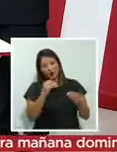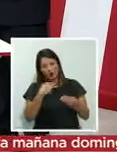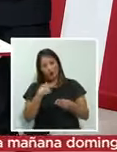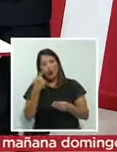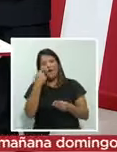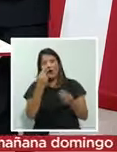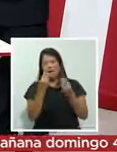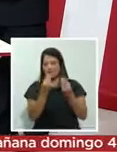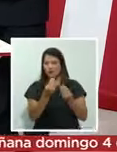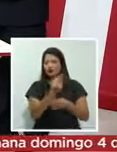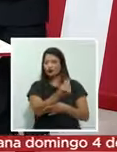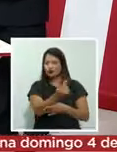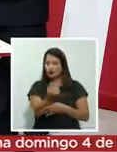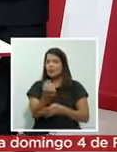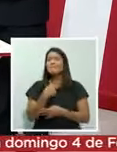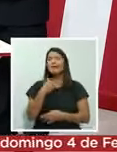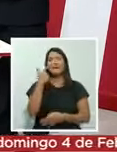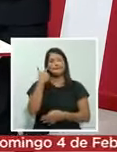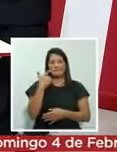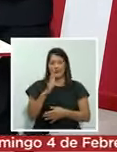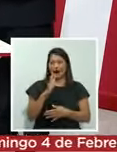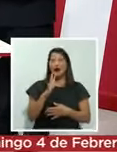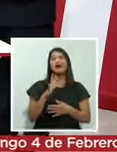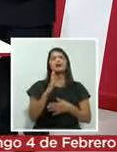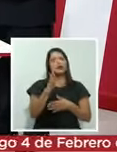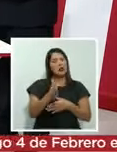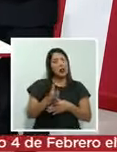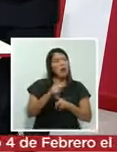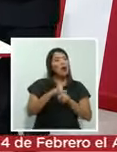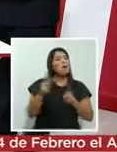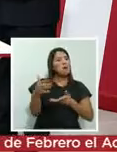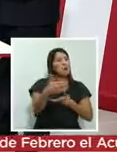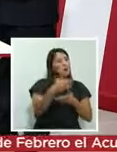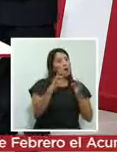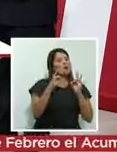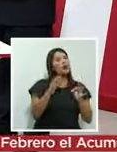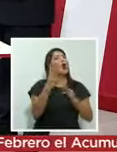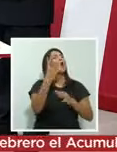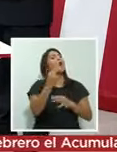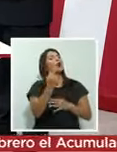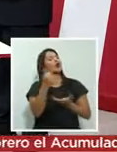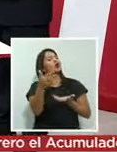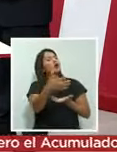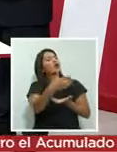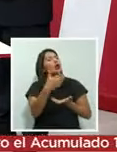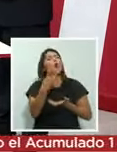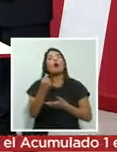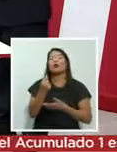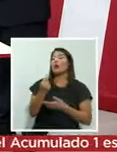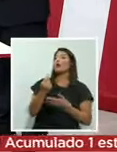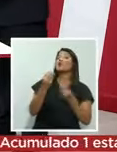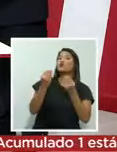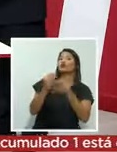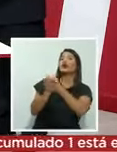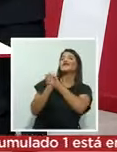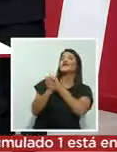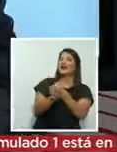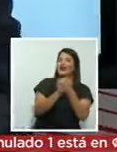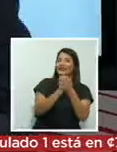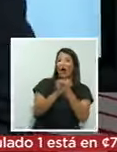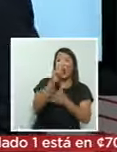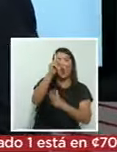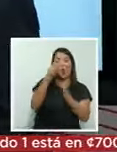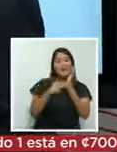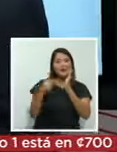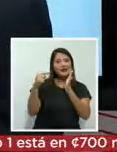de billetes, yo sentí que bueno, a buen paso, don Jaime. Muy bueno. ¿Y cuánto nos da esa sumatoria? Don Jaime, muchas felicidades.